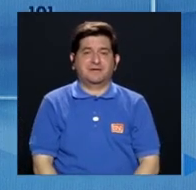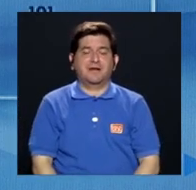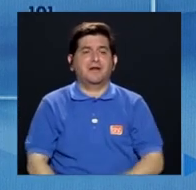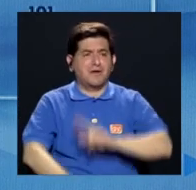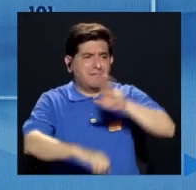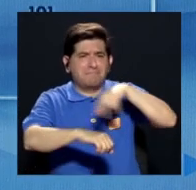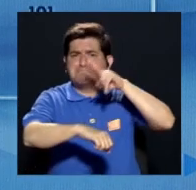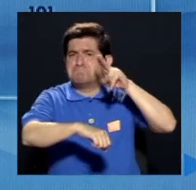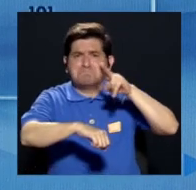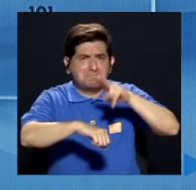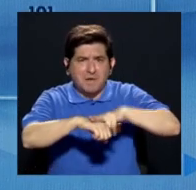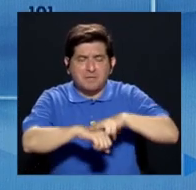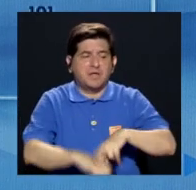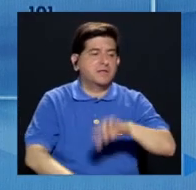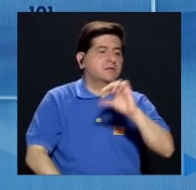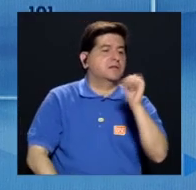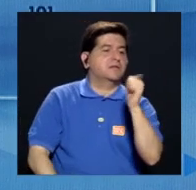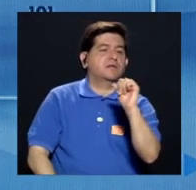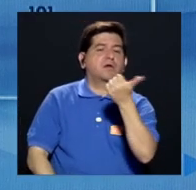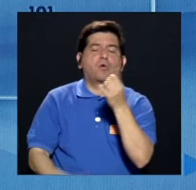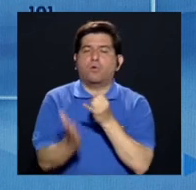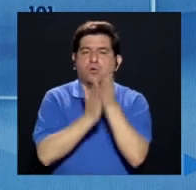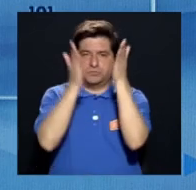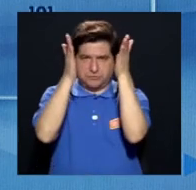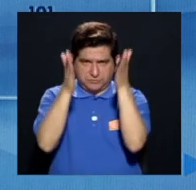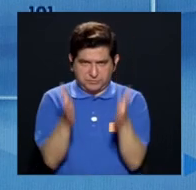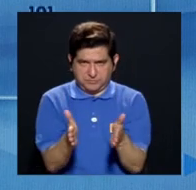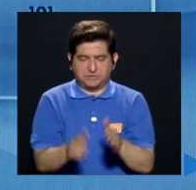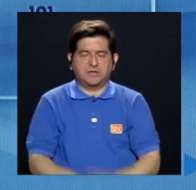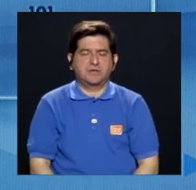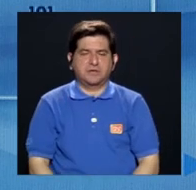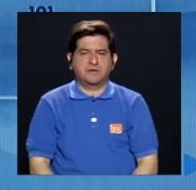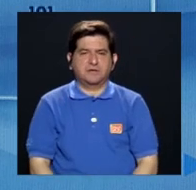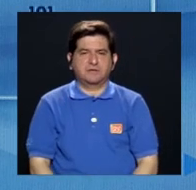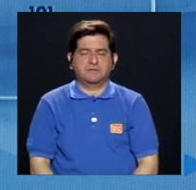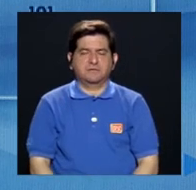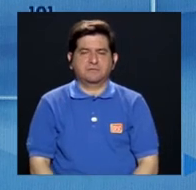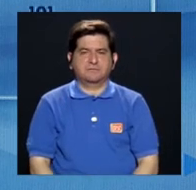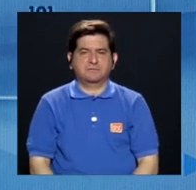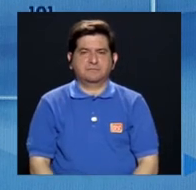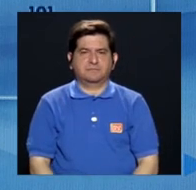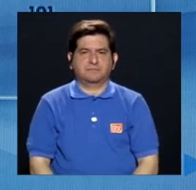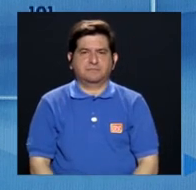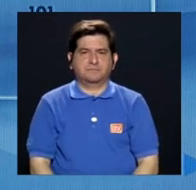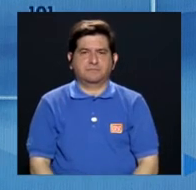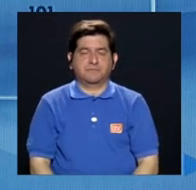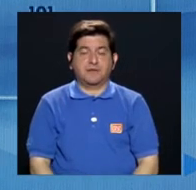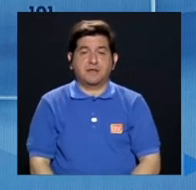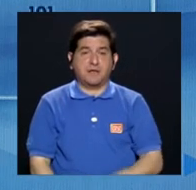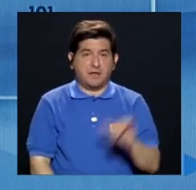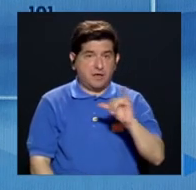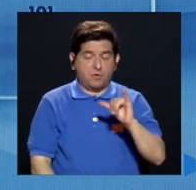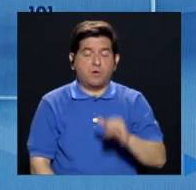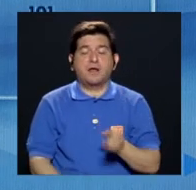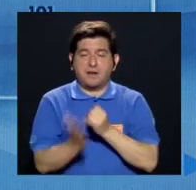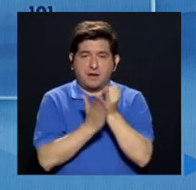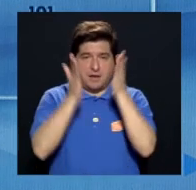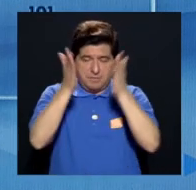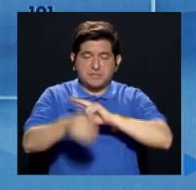más frecuente con otros investigadores y otras investigadoras nacional